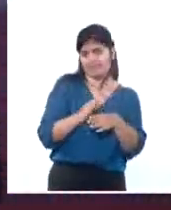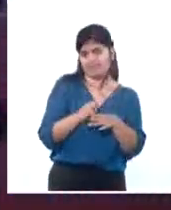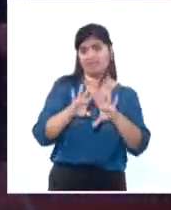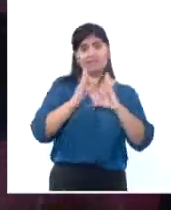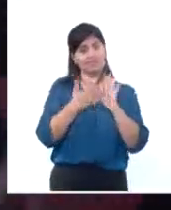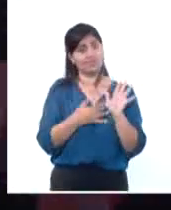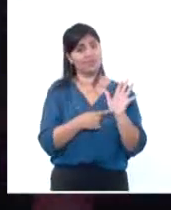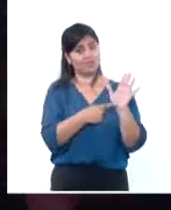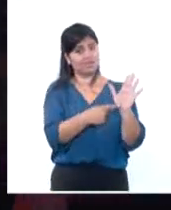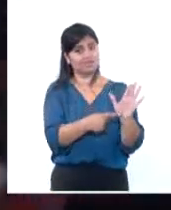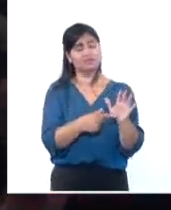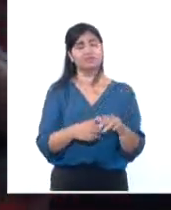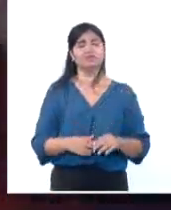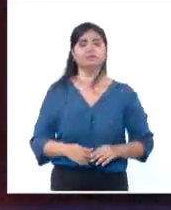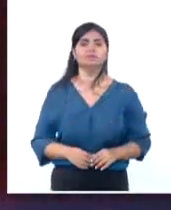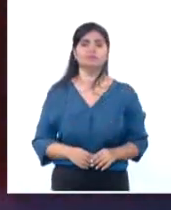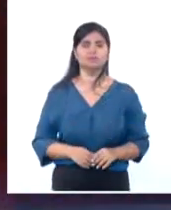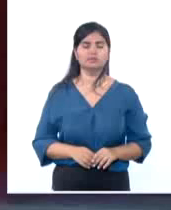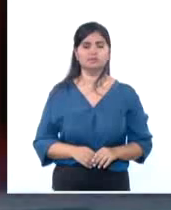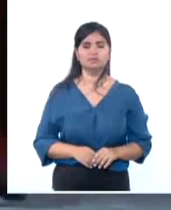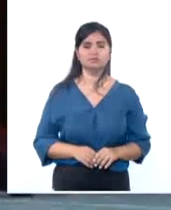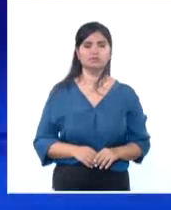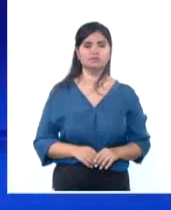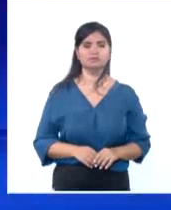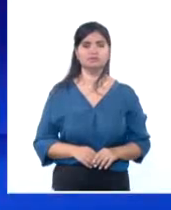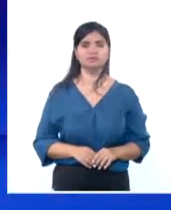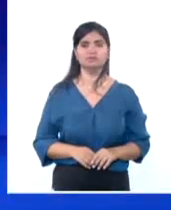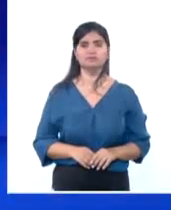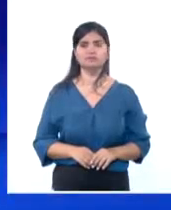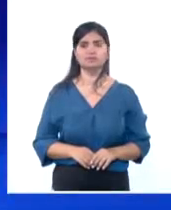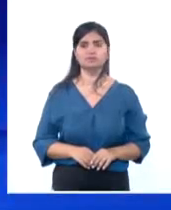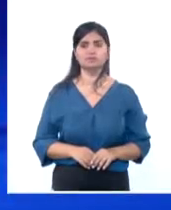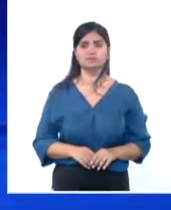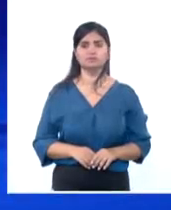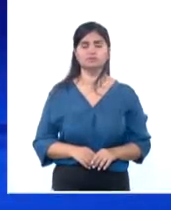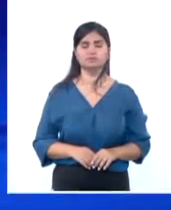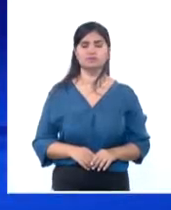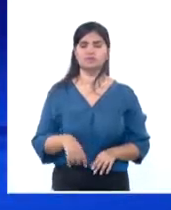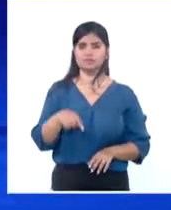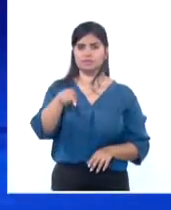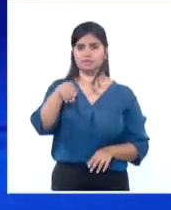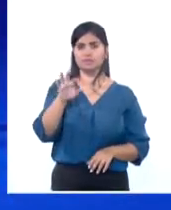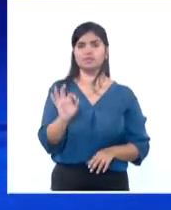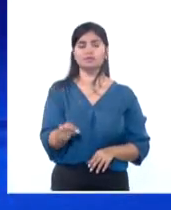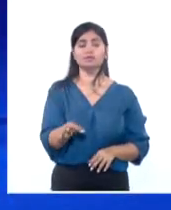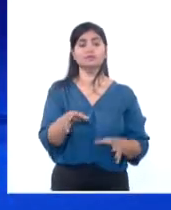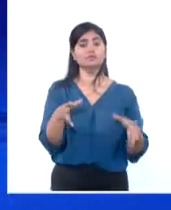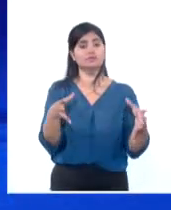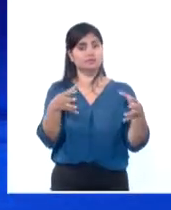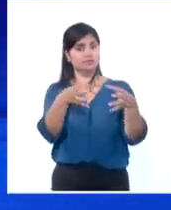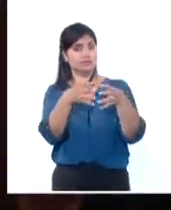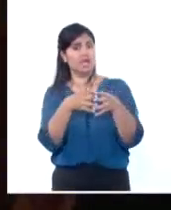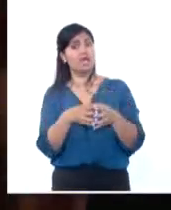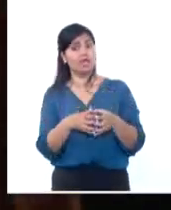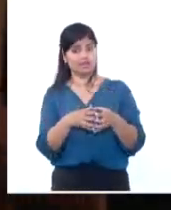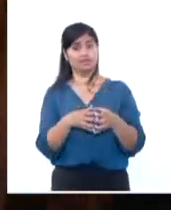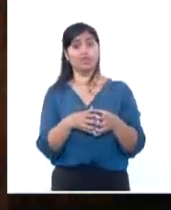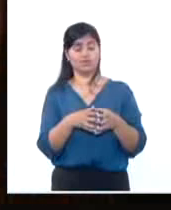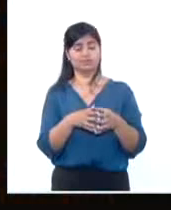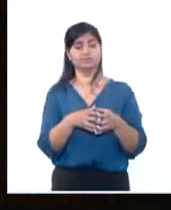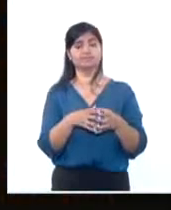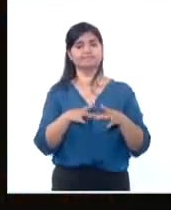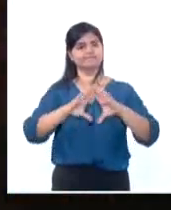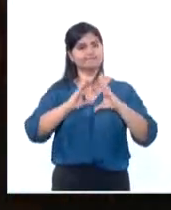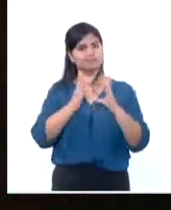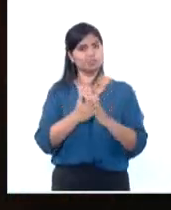de marzo. Un programa que bajo la dirección general de Bienzai Valdés da muestras una vez más de la versatilidad de la